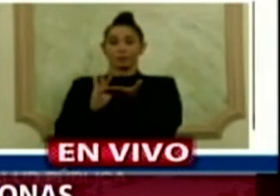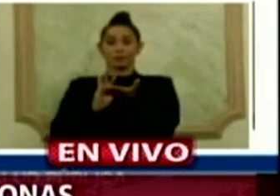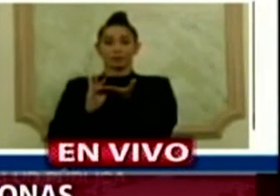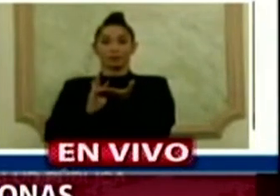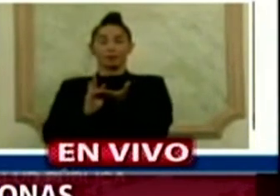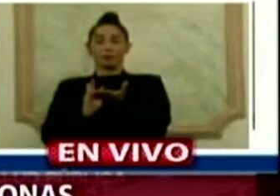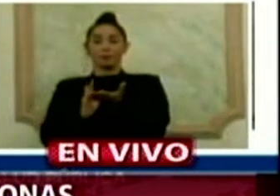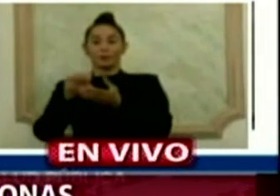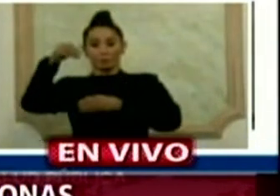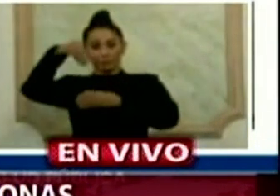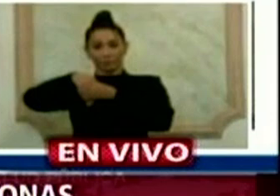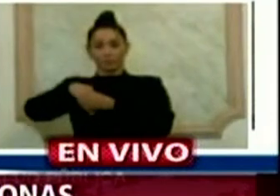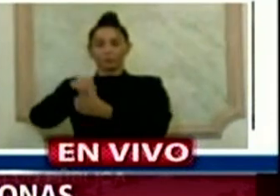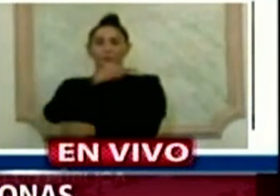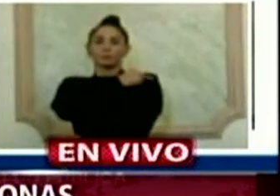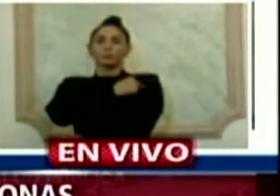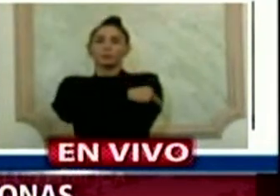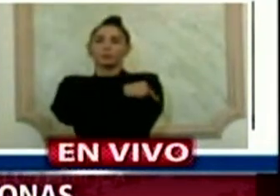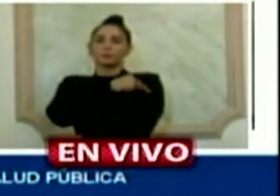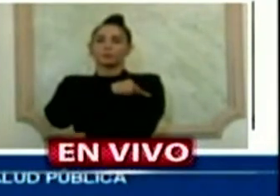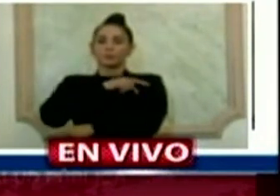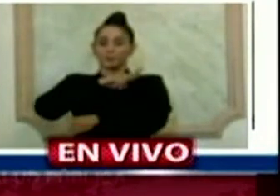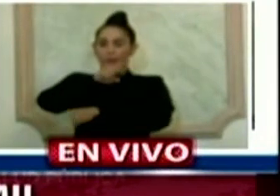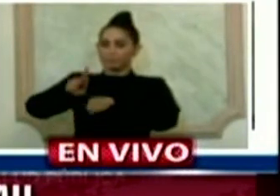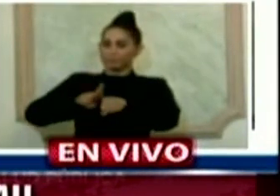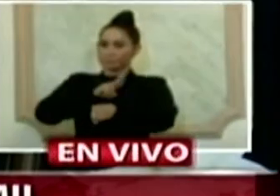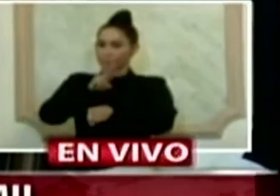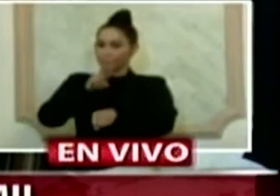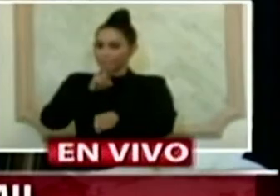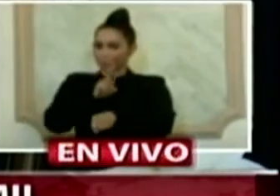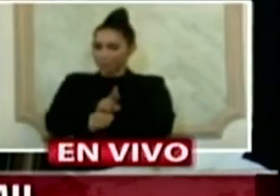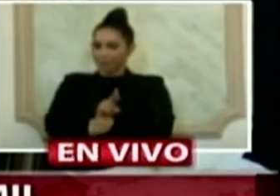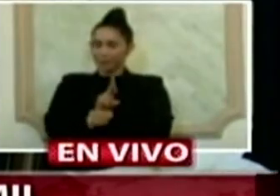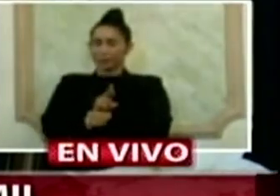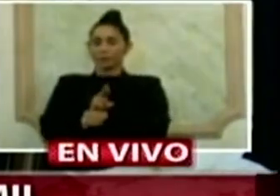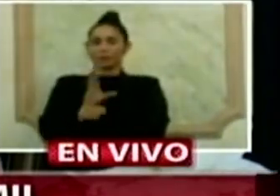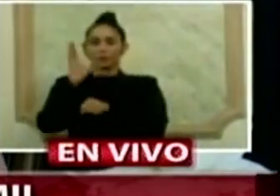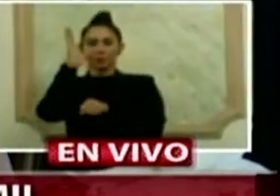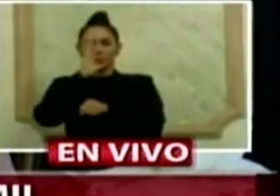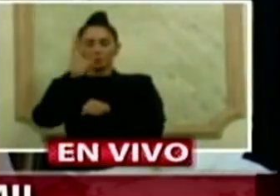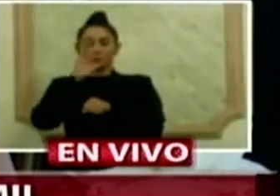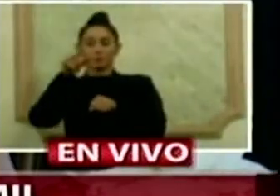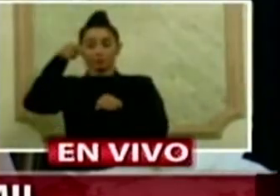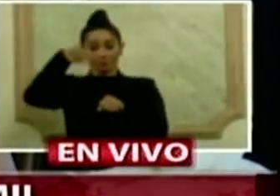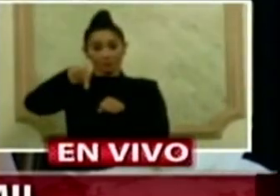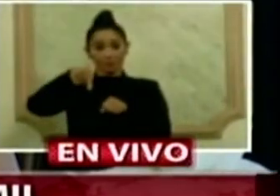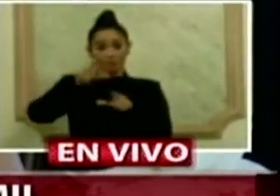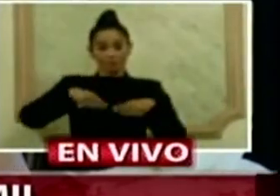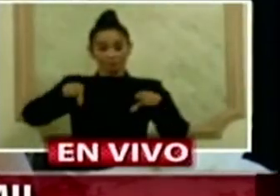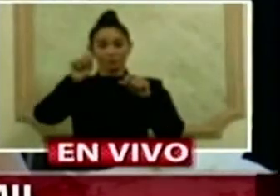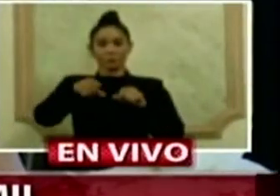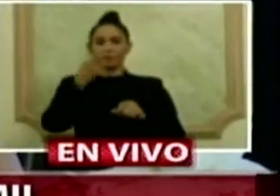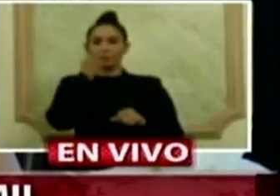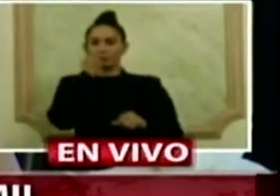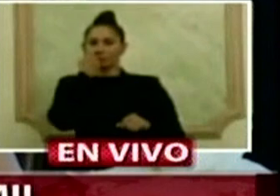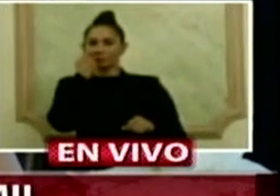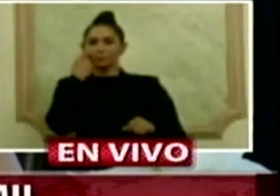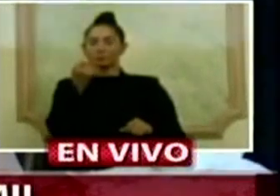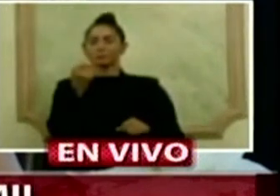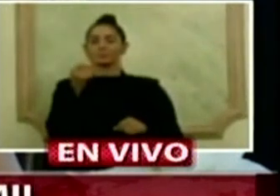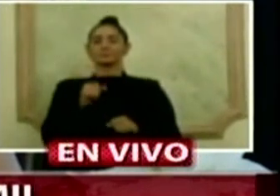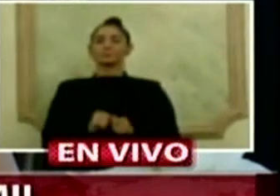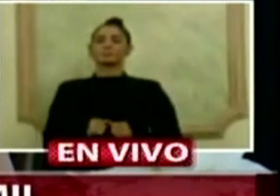los hospitales regionales en las diferentes regiones de nuestro país. Entre esos hospitales,